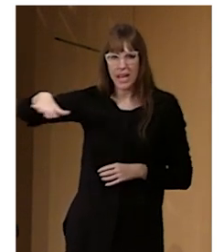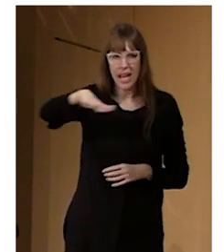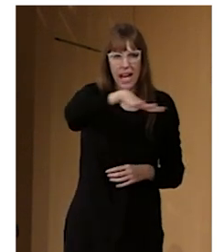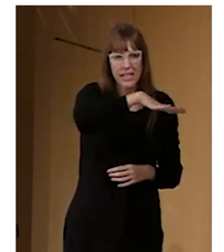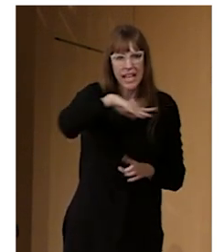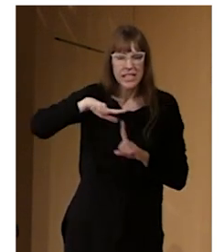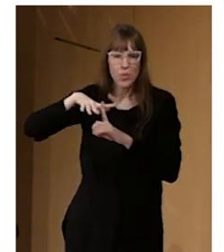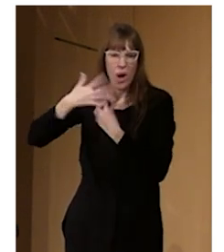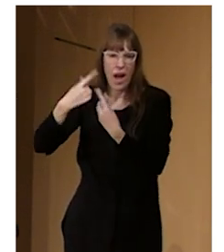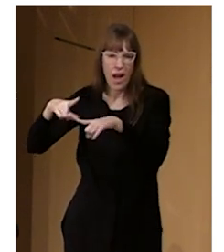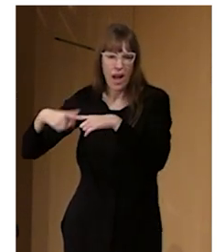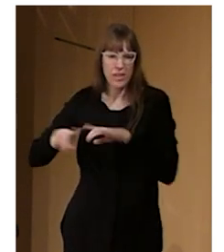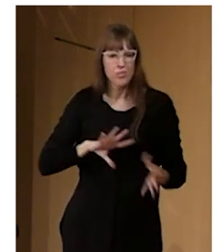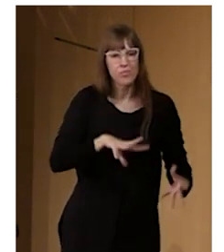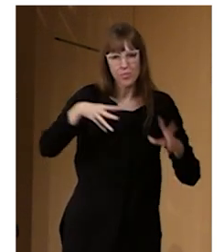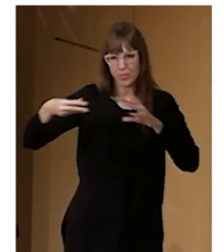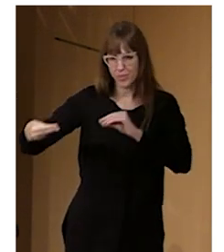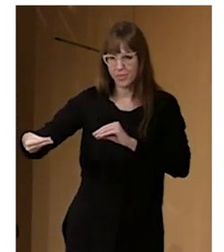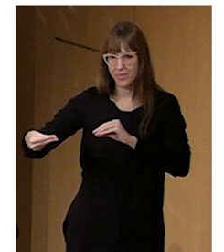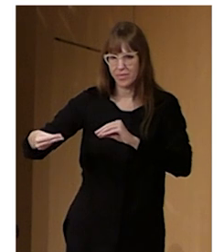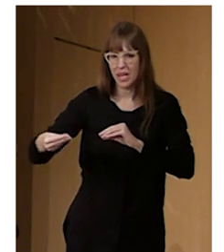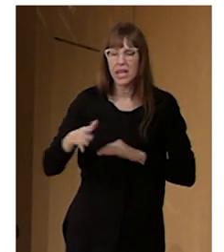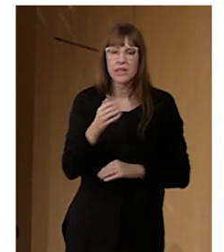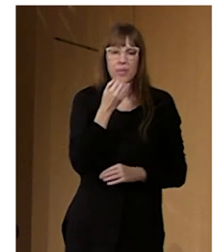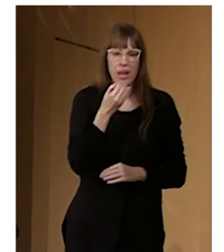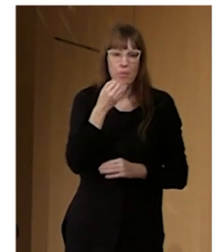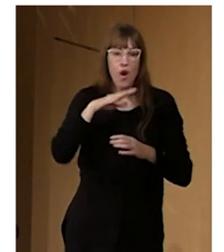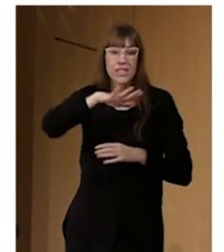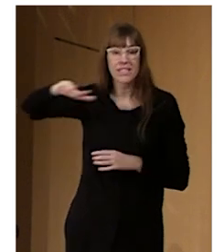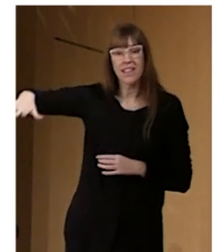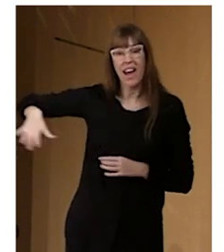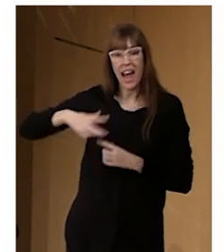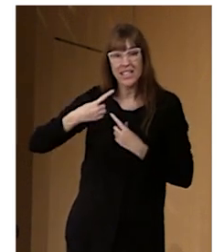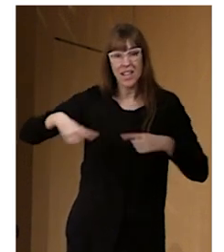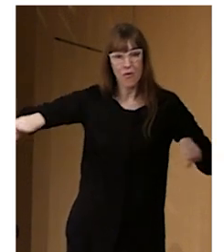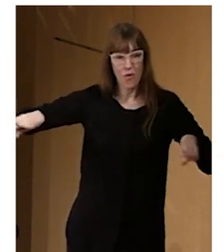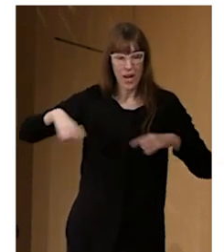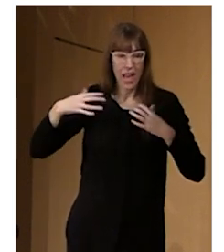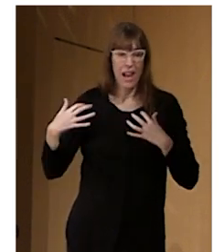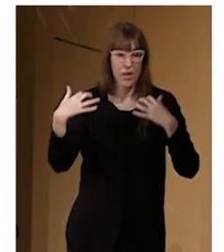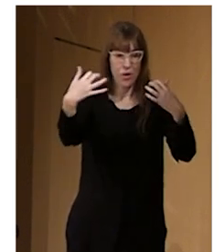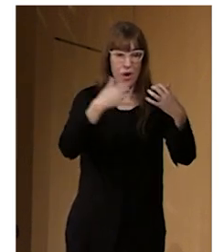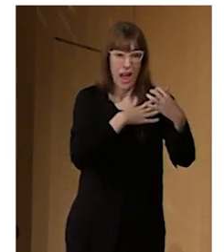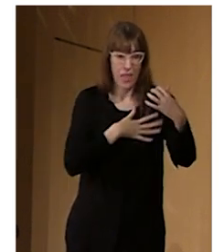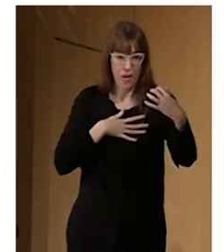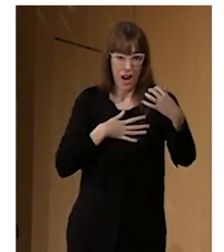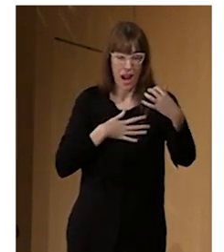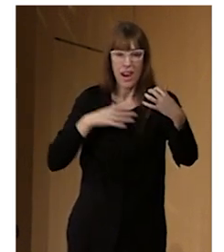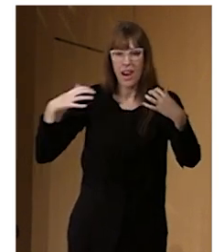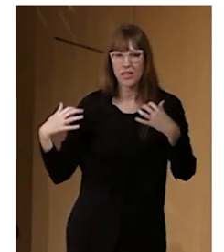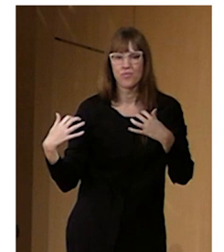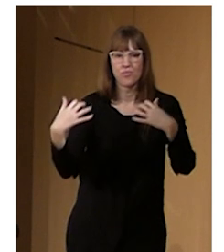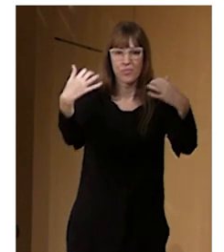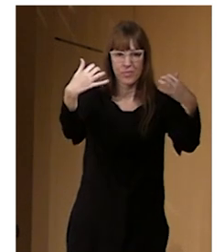imaginaros tenéis que pensar que la sala sinfónica del Auditorio Nacional es una sala de conciertos al uso tiene una